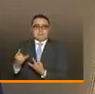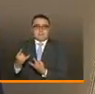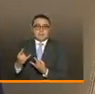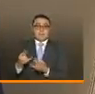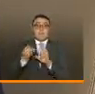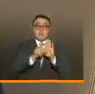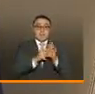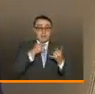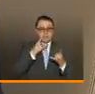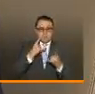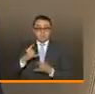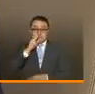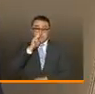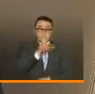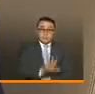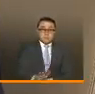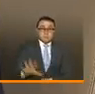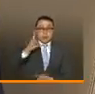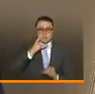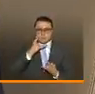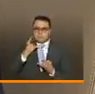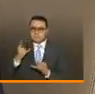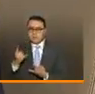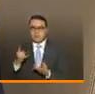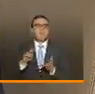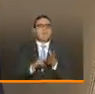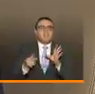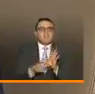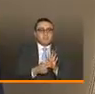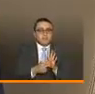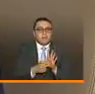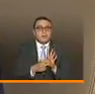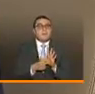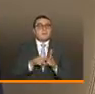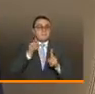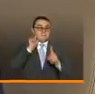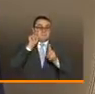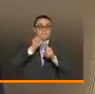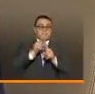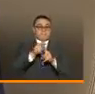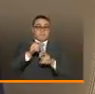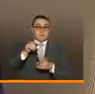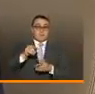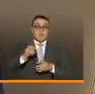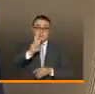pues significa que tratemos de llegar con los